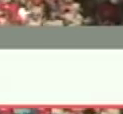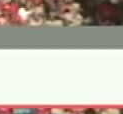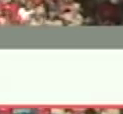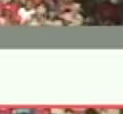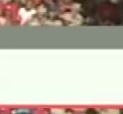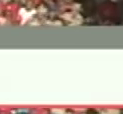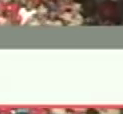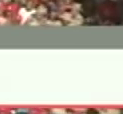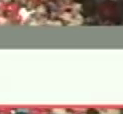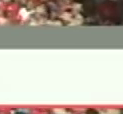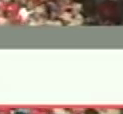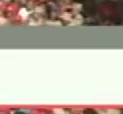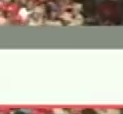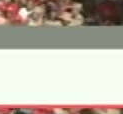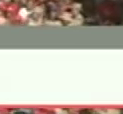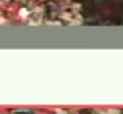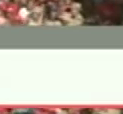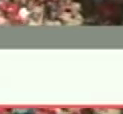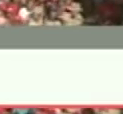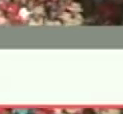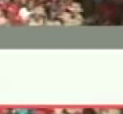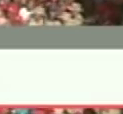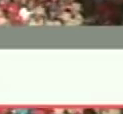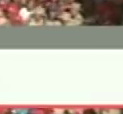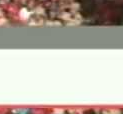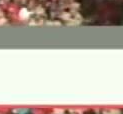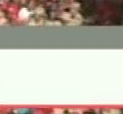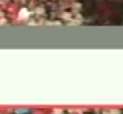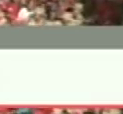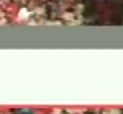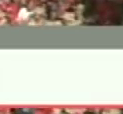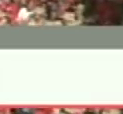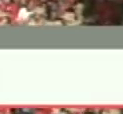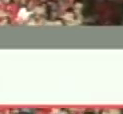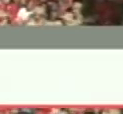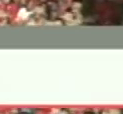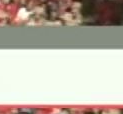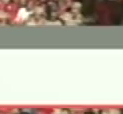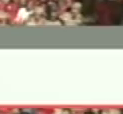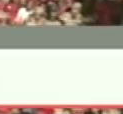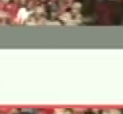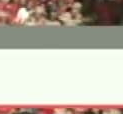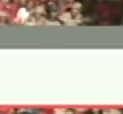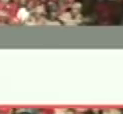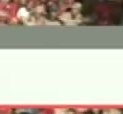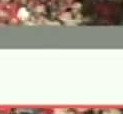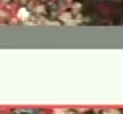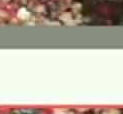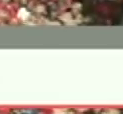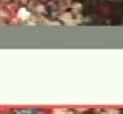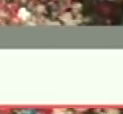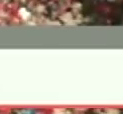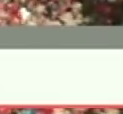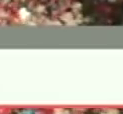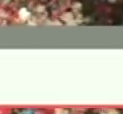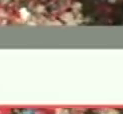Excelente. Bueno, compatriotas, y ahora el presidente del pueblo,